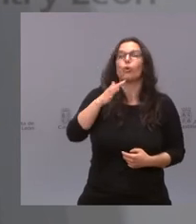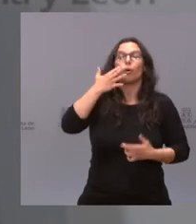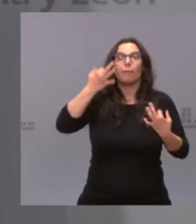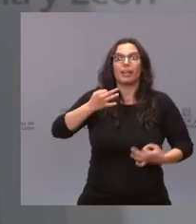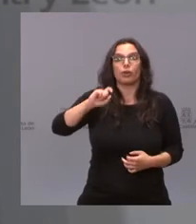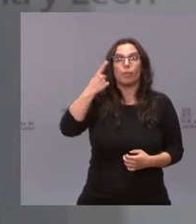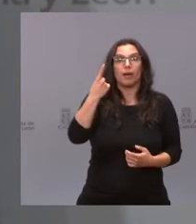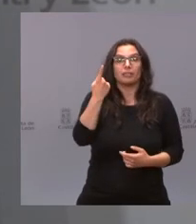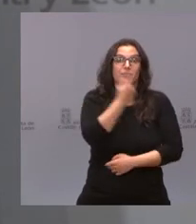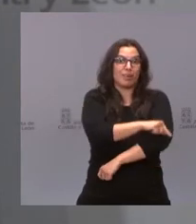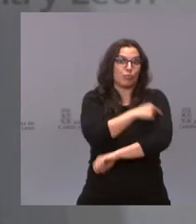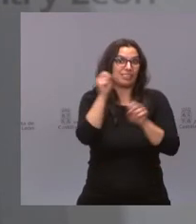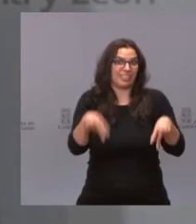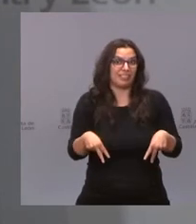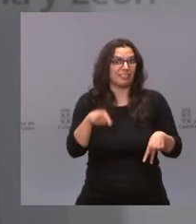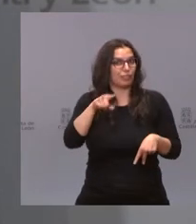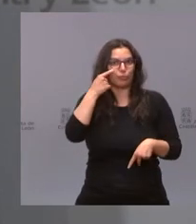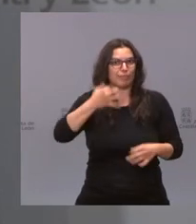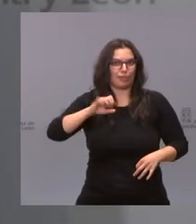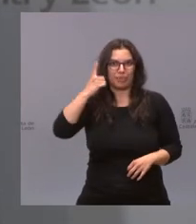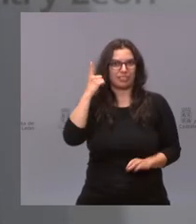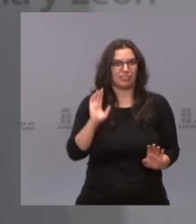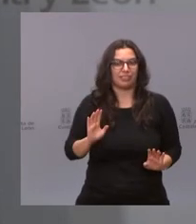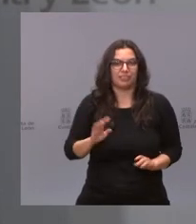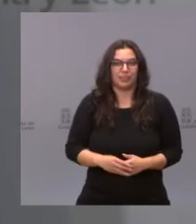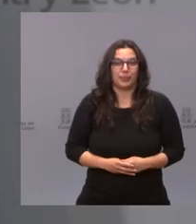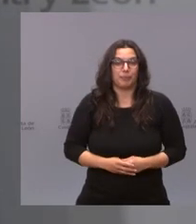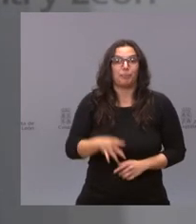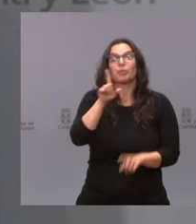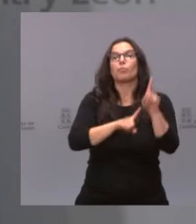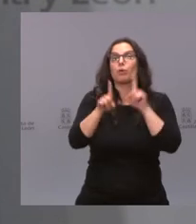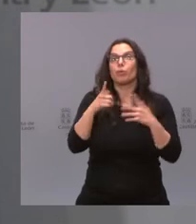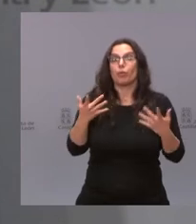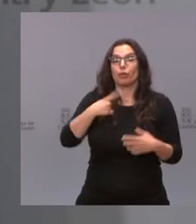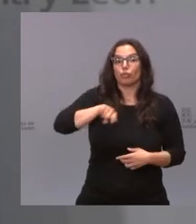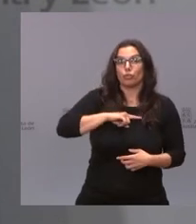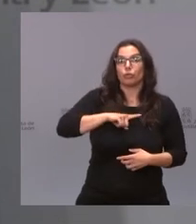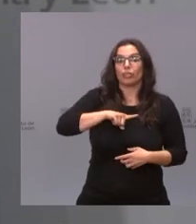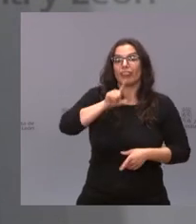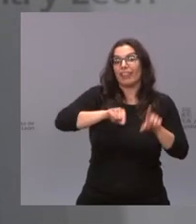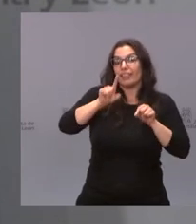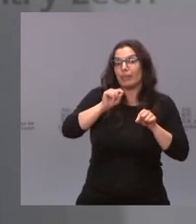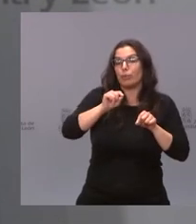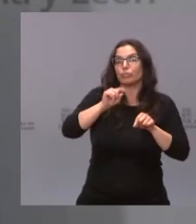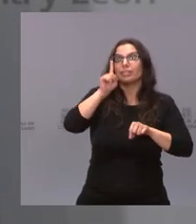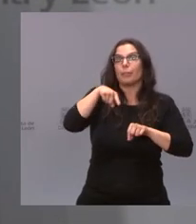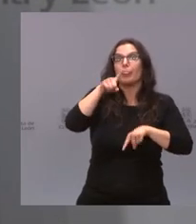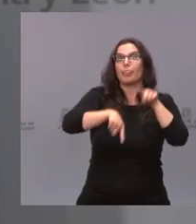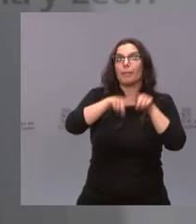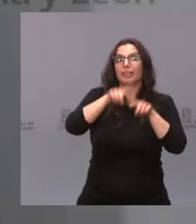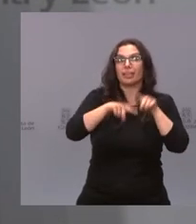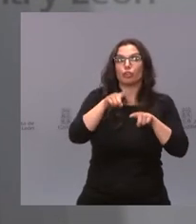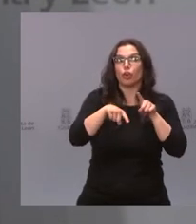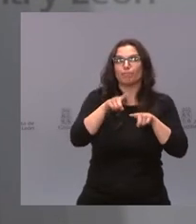es no estar vacunado. O sea, el problema es que nosotros tenemos que tomar las decisiones también buscando el mayor